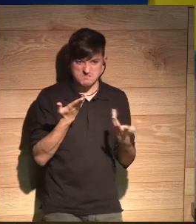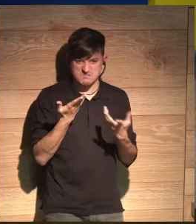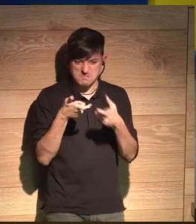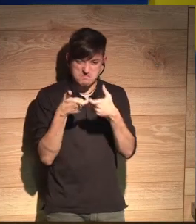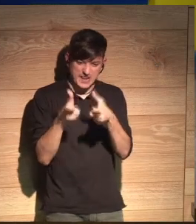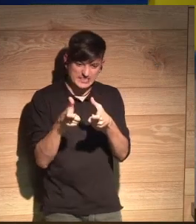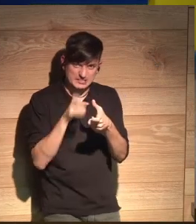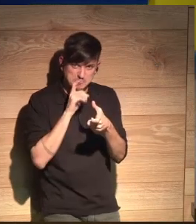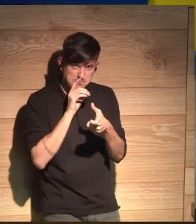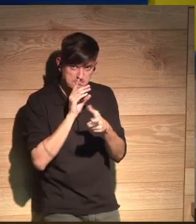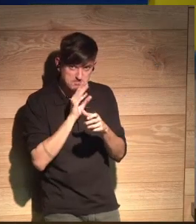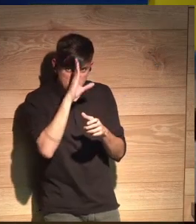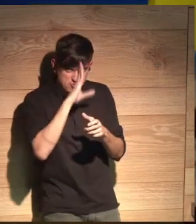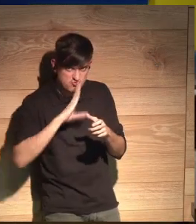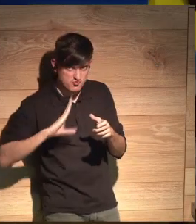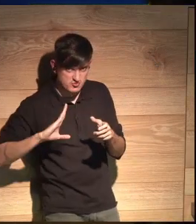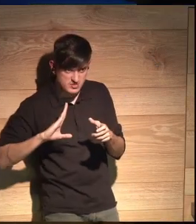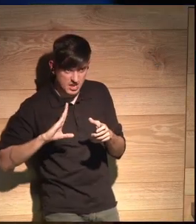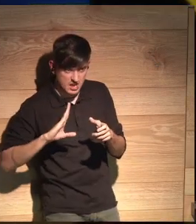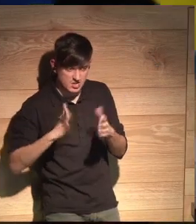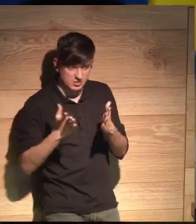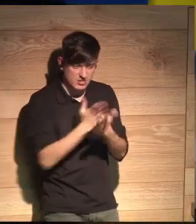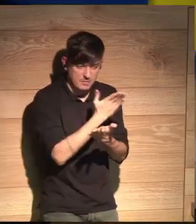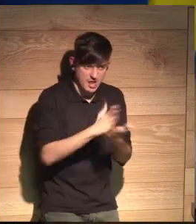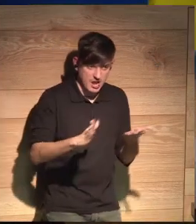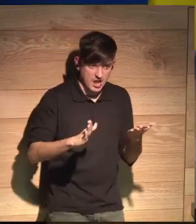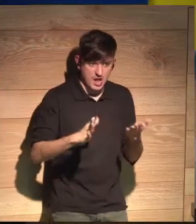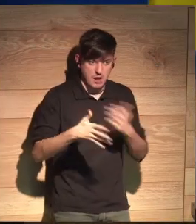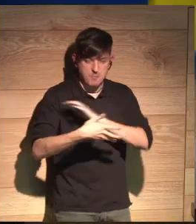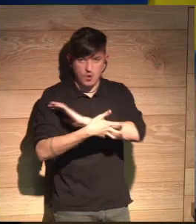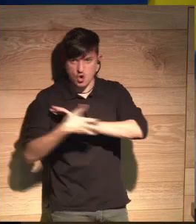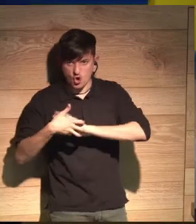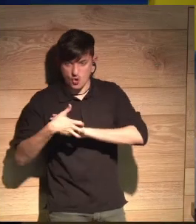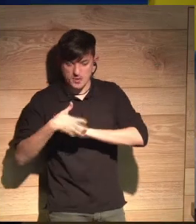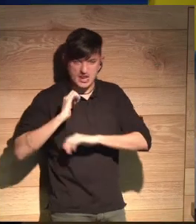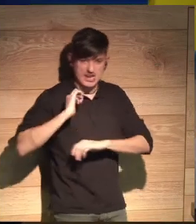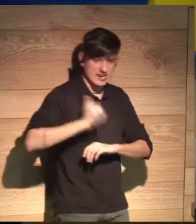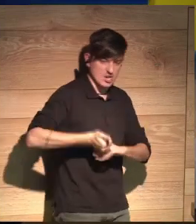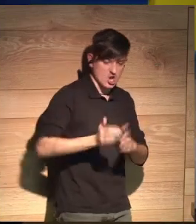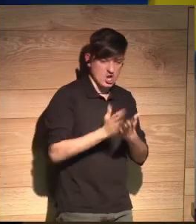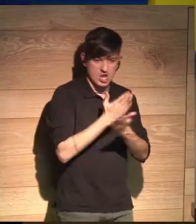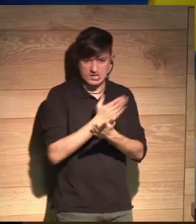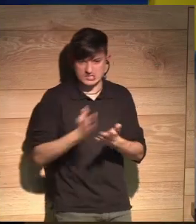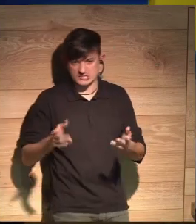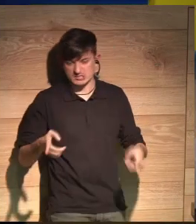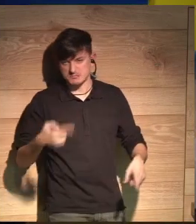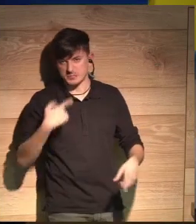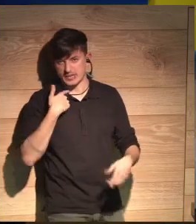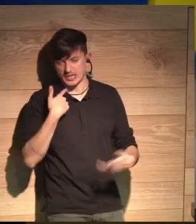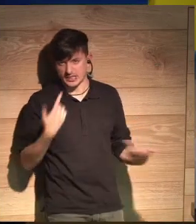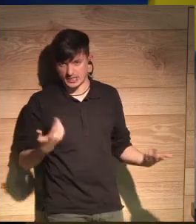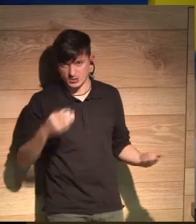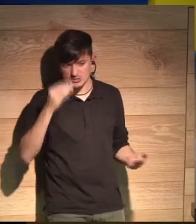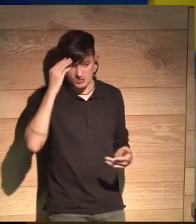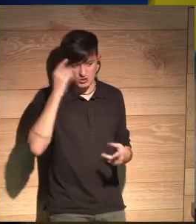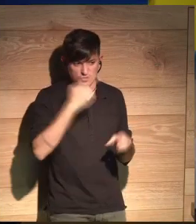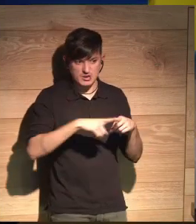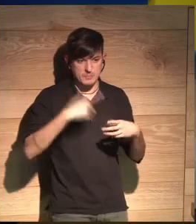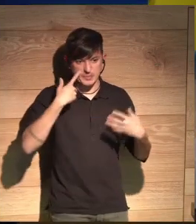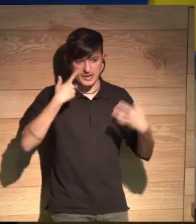que no hablan compartieron a los ricos de los pobres y eso es lo creo y la cosa más más peligrosa de la ciudad hoy